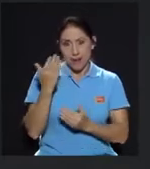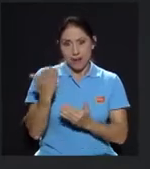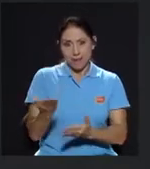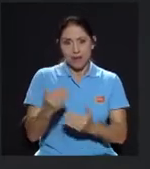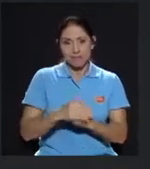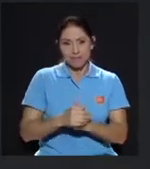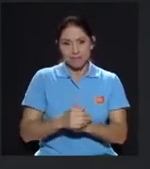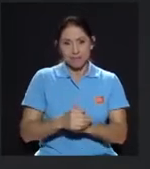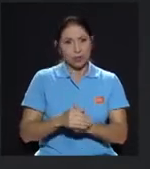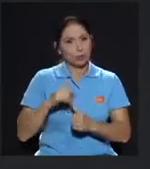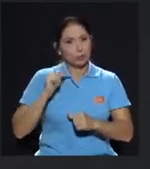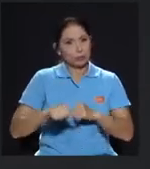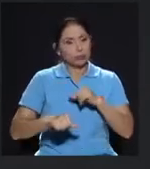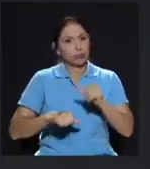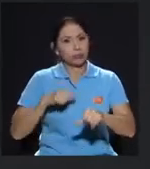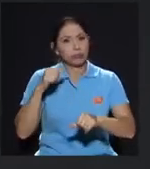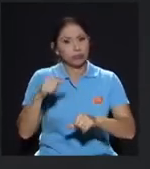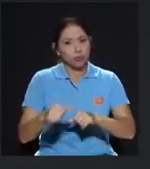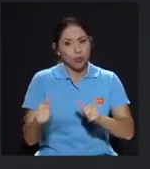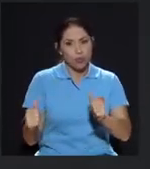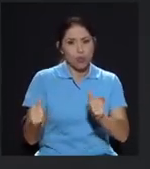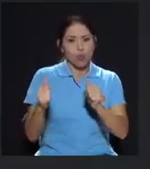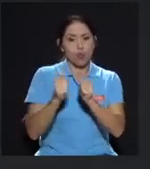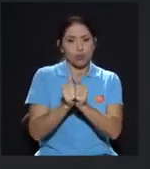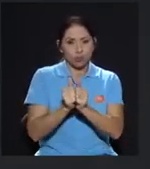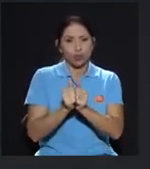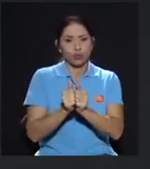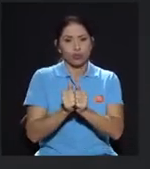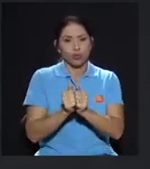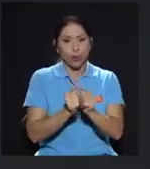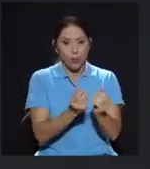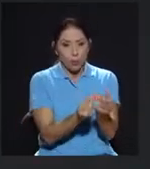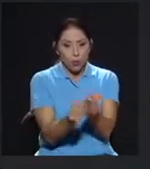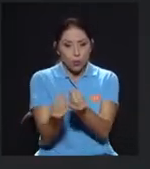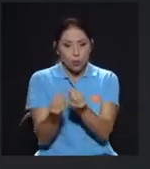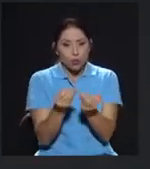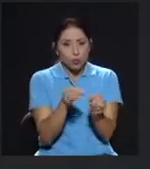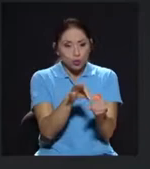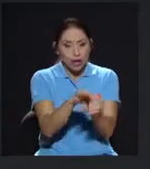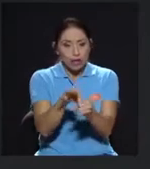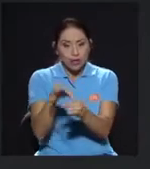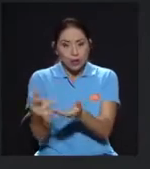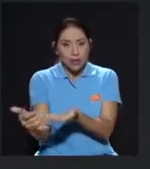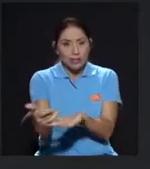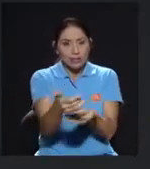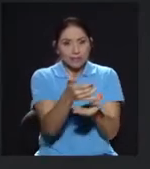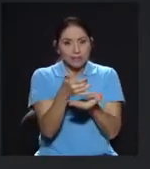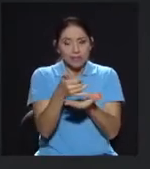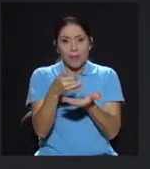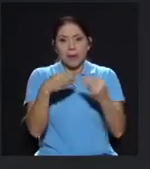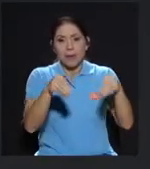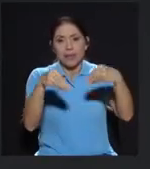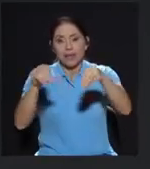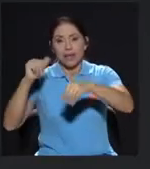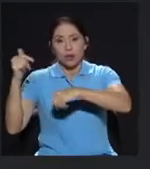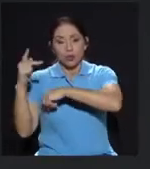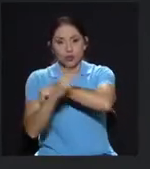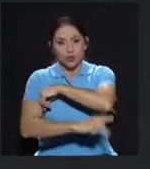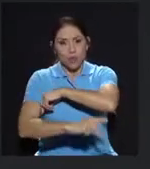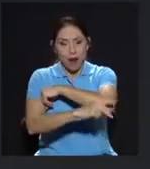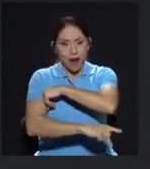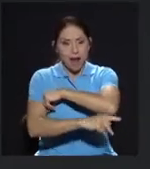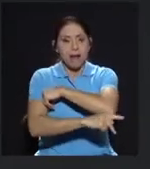espalda espalda sacando productos agrícolas las exportaciones en otras latitudes